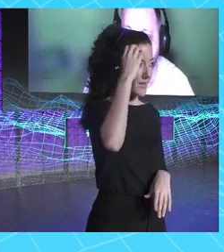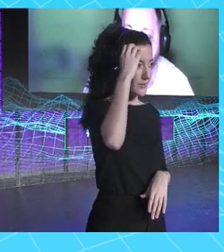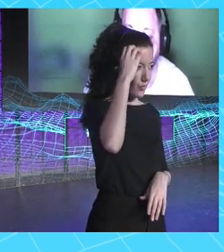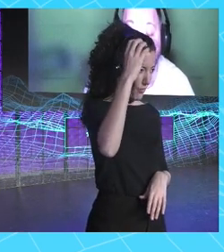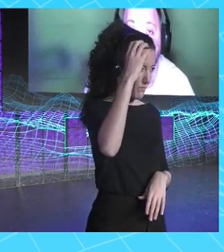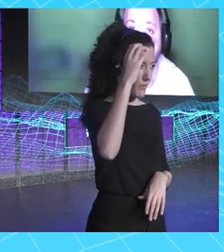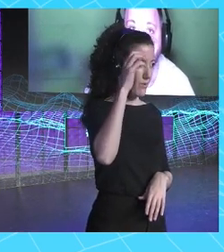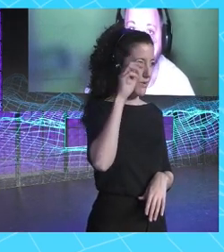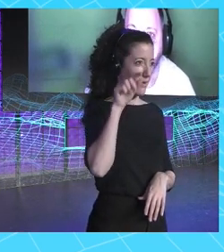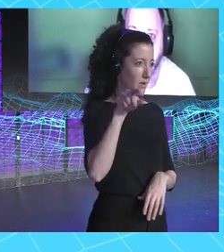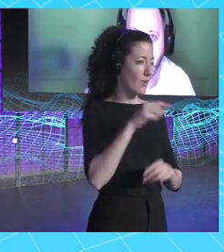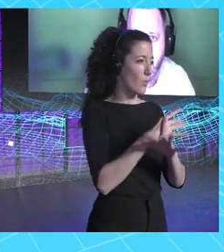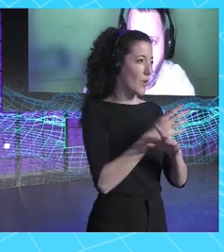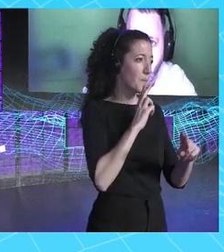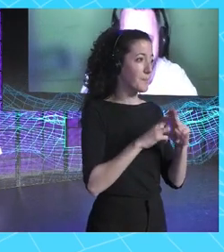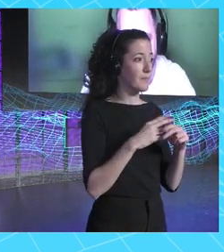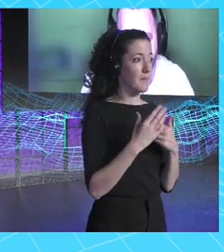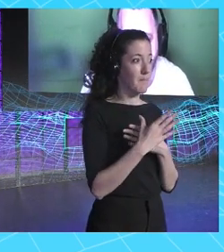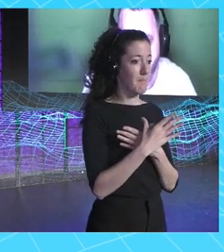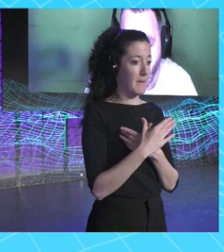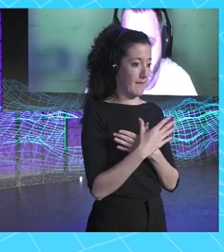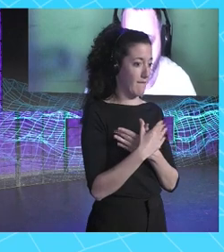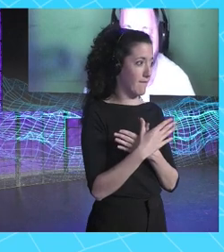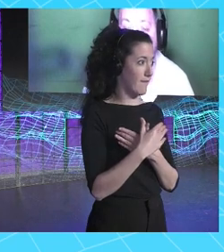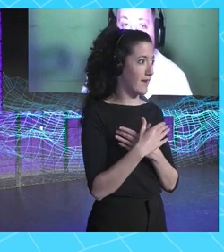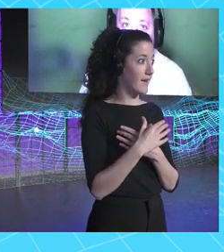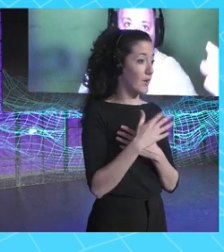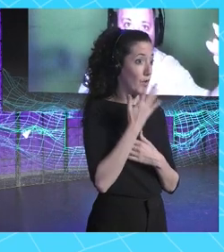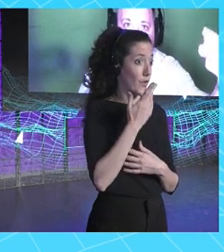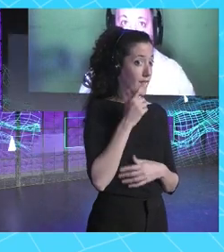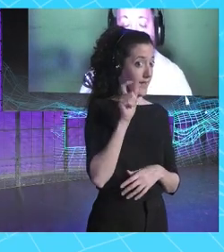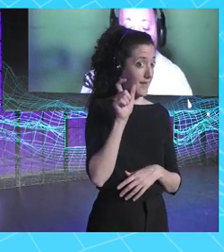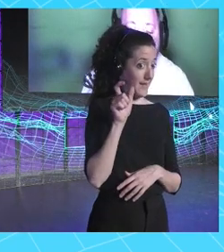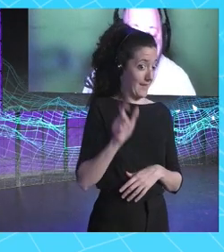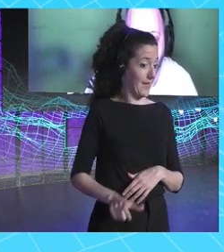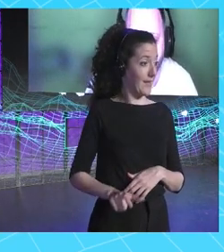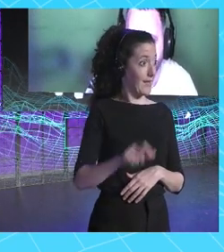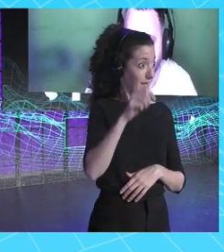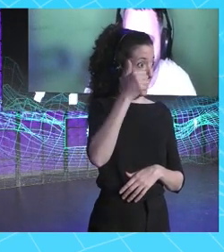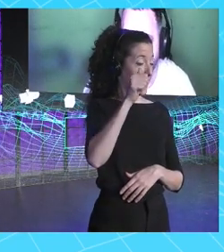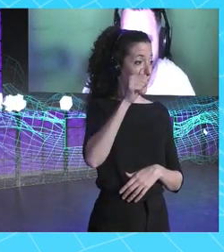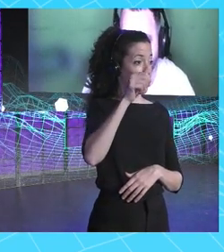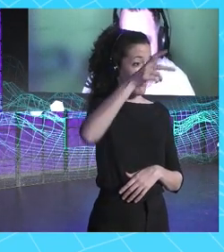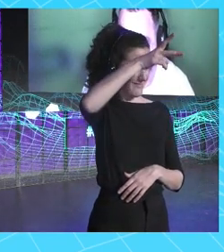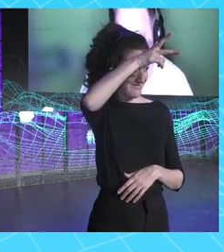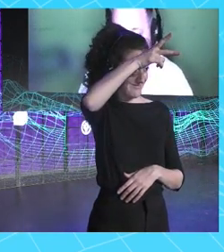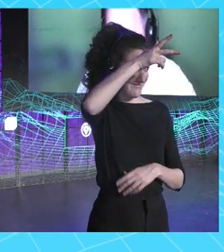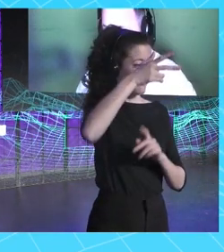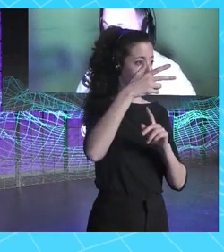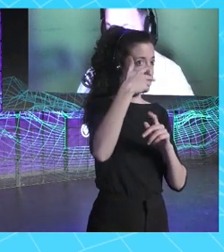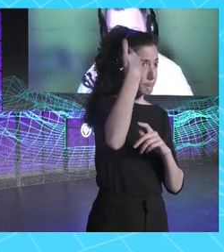juego que se llama Battlefield conocí a Willyrex pero un chaval muy joven que con una Go Pro se iba grabando y luego publicaba el vídeo que había hecho